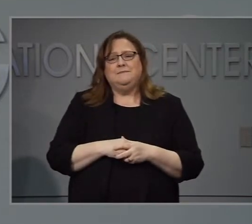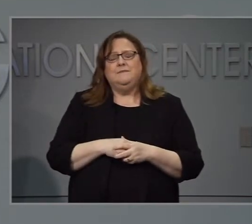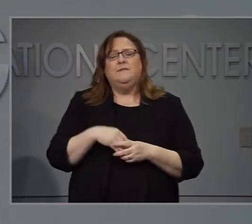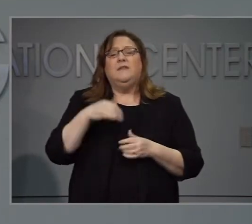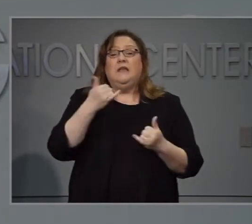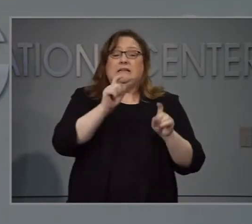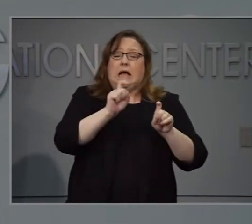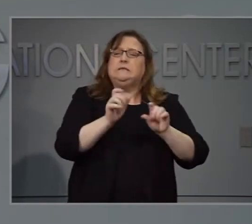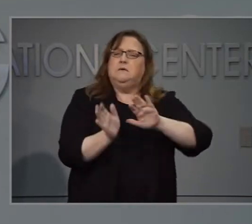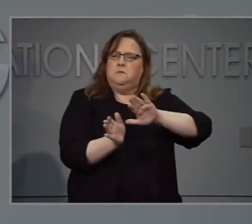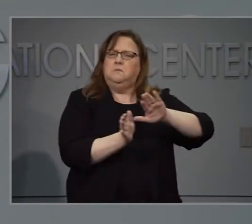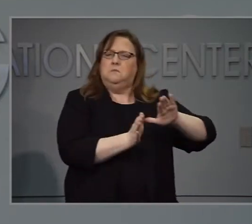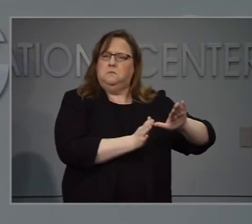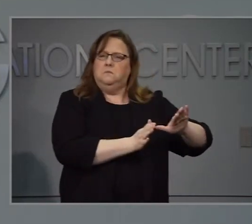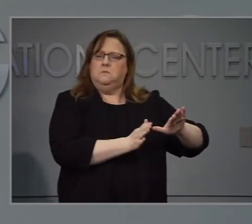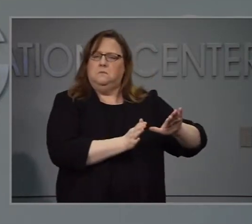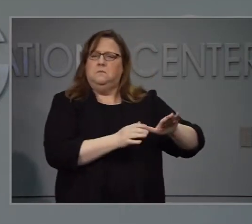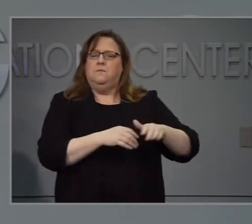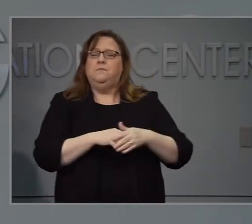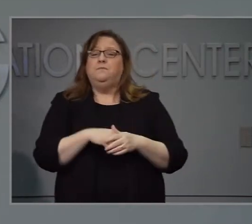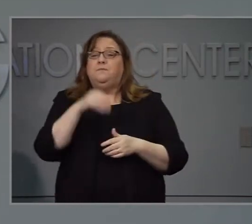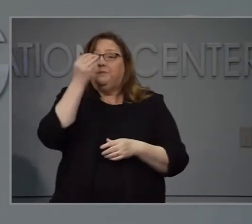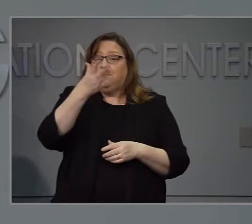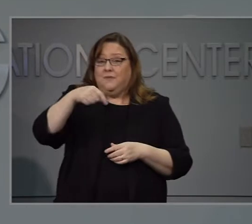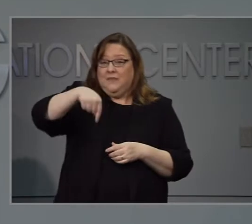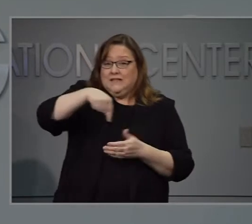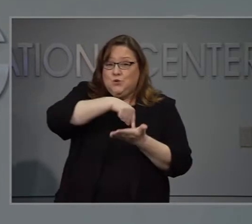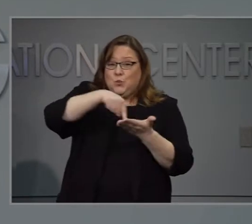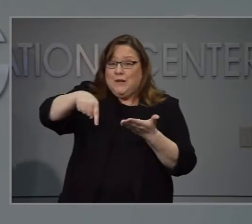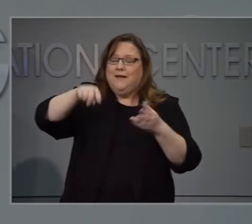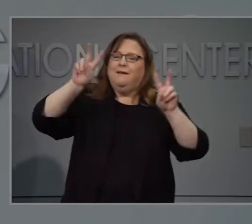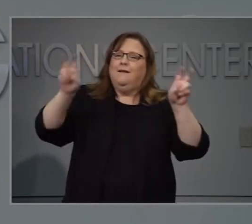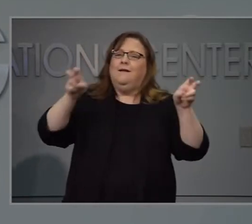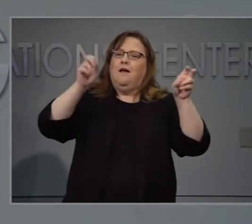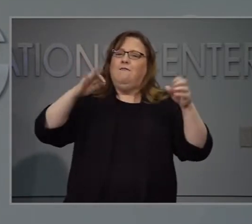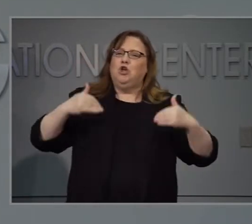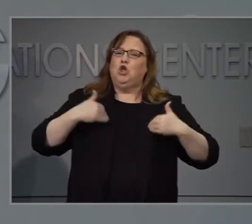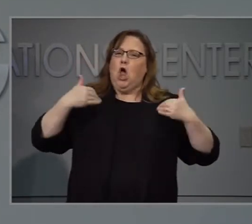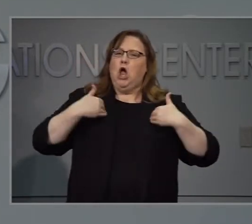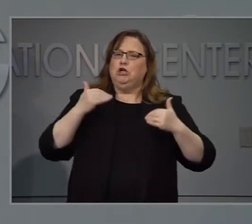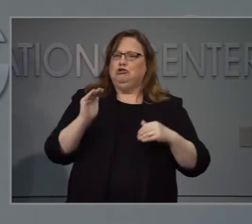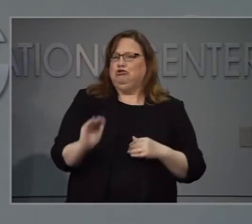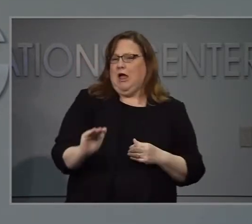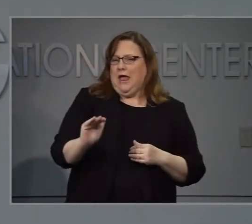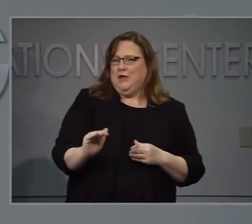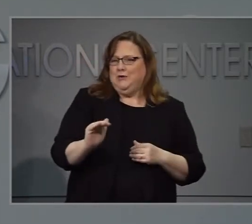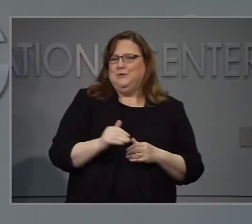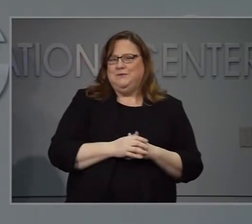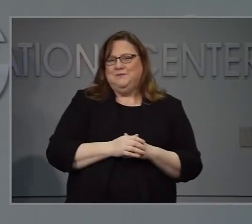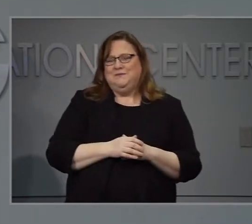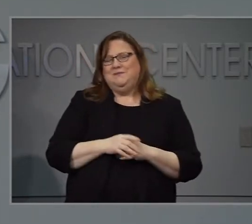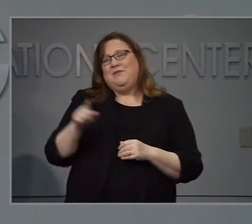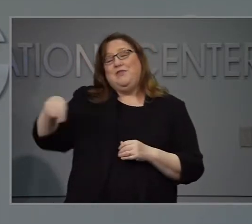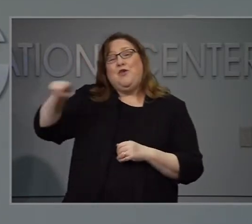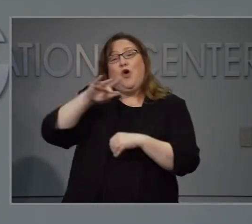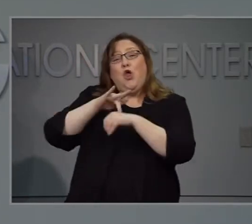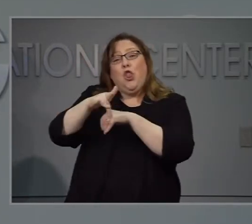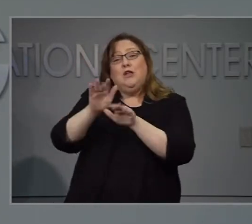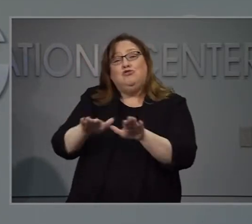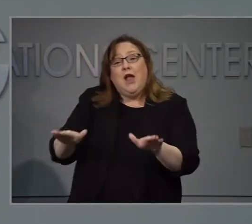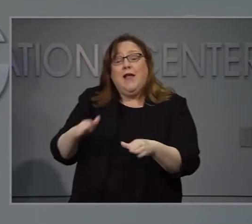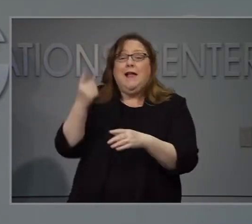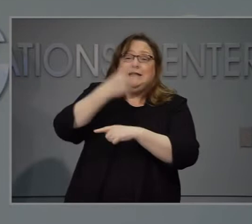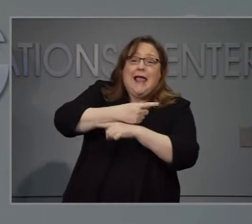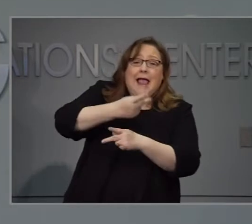del tema de pruebas esta es la semana de los niños pequeños así que tengo que felicitar a todos